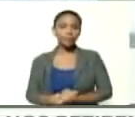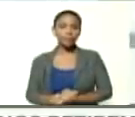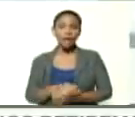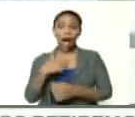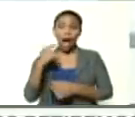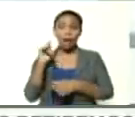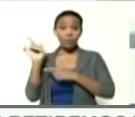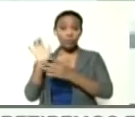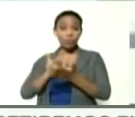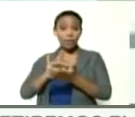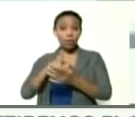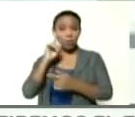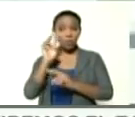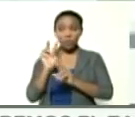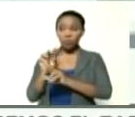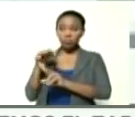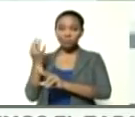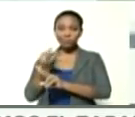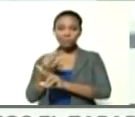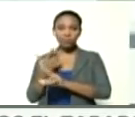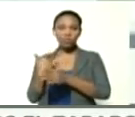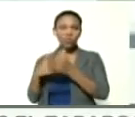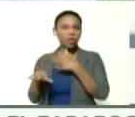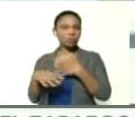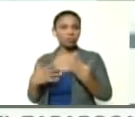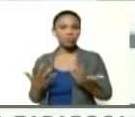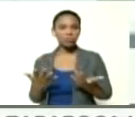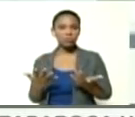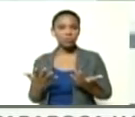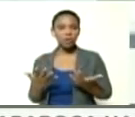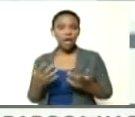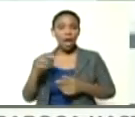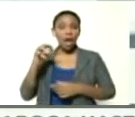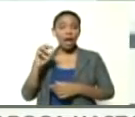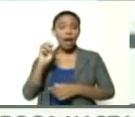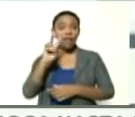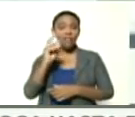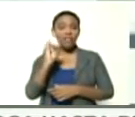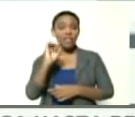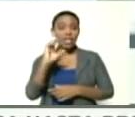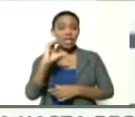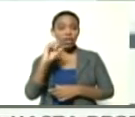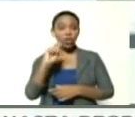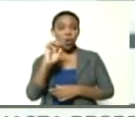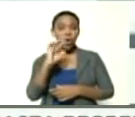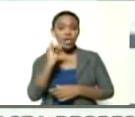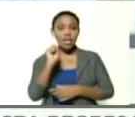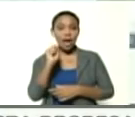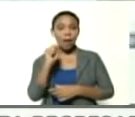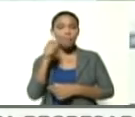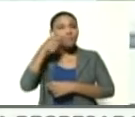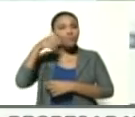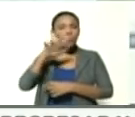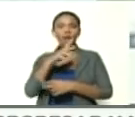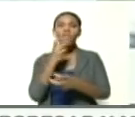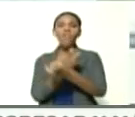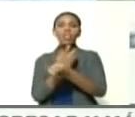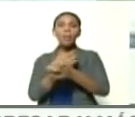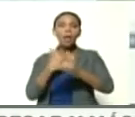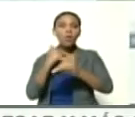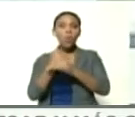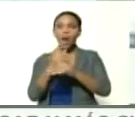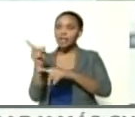allá y vio la realidad, que se fue, bueno, que La Victoria es un pueblo fantasma. Es más, hay déficit de personas,